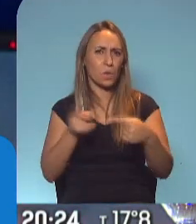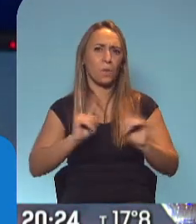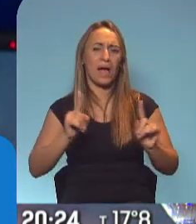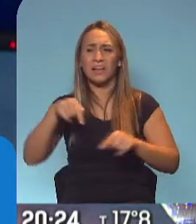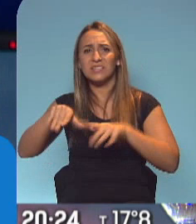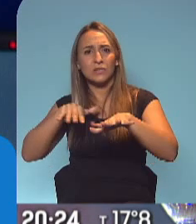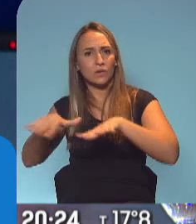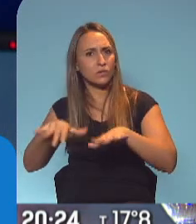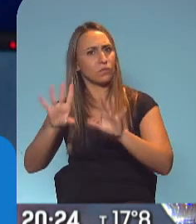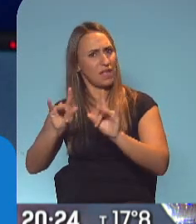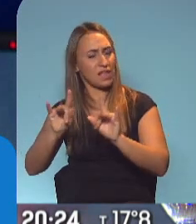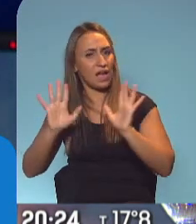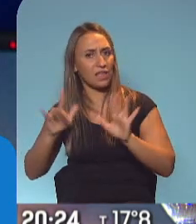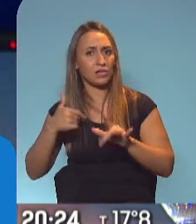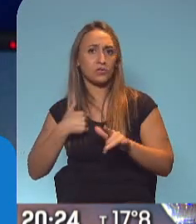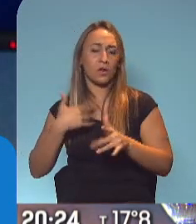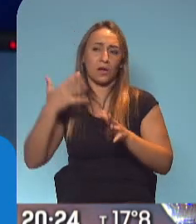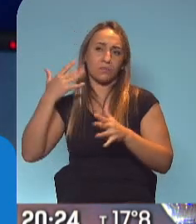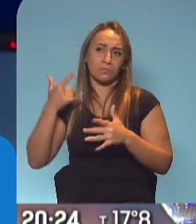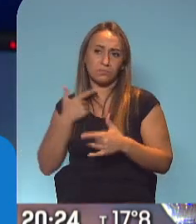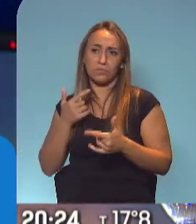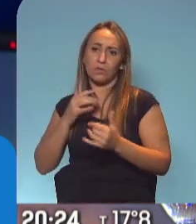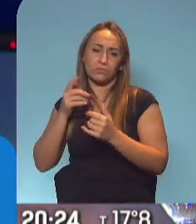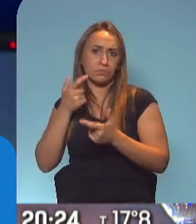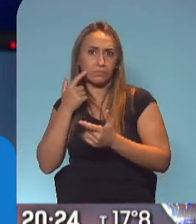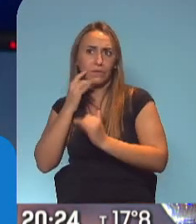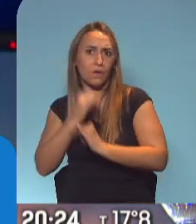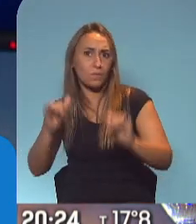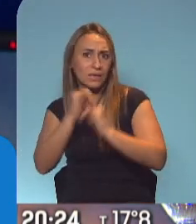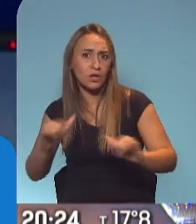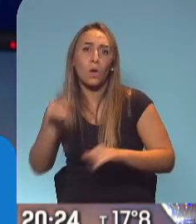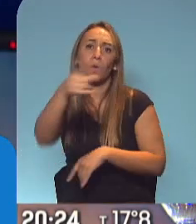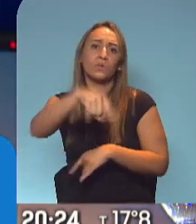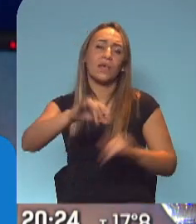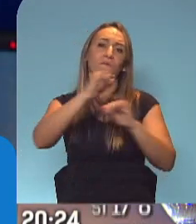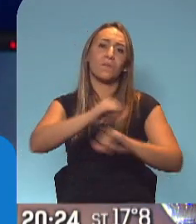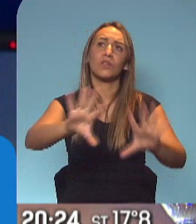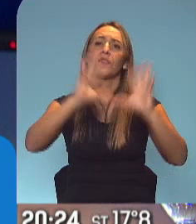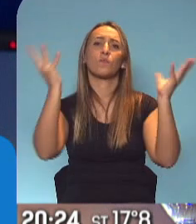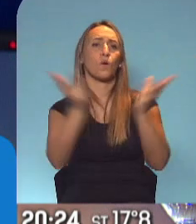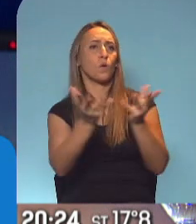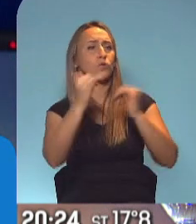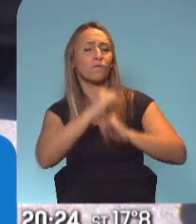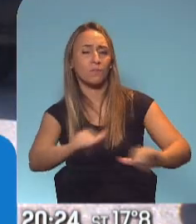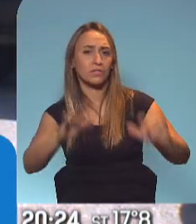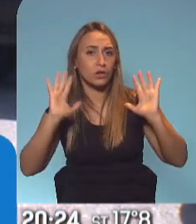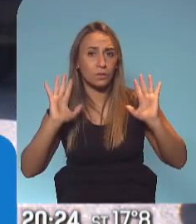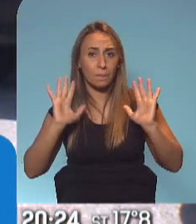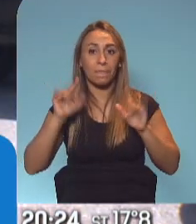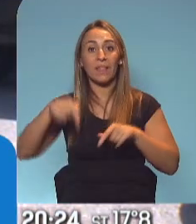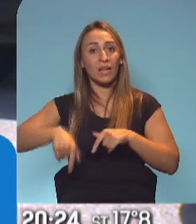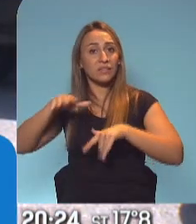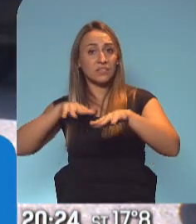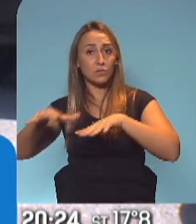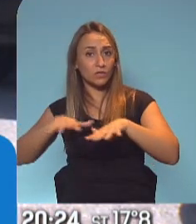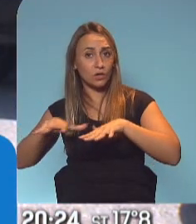crítica. Yo los venía siguiendo y ustedes venían de informar el estado de situación en el mundo. Ante este estado de